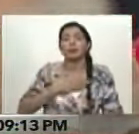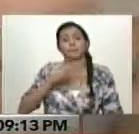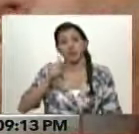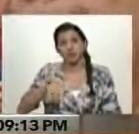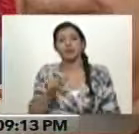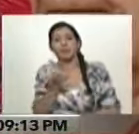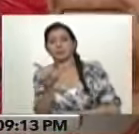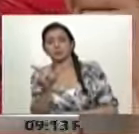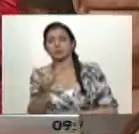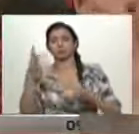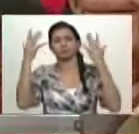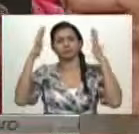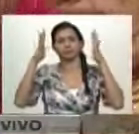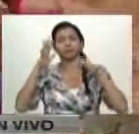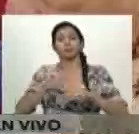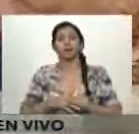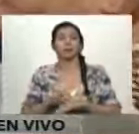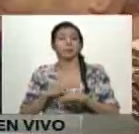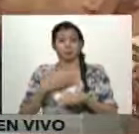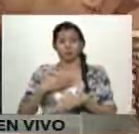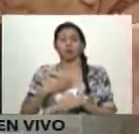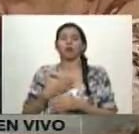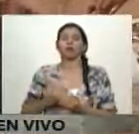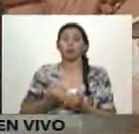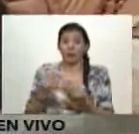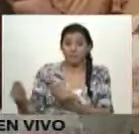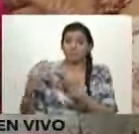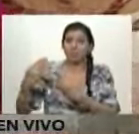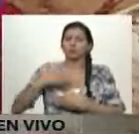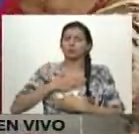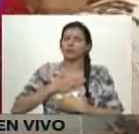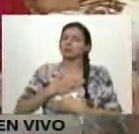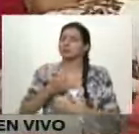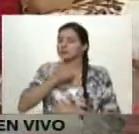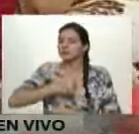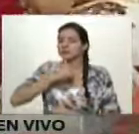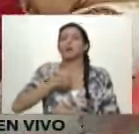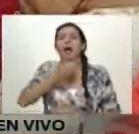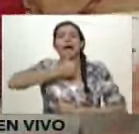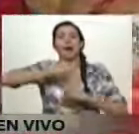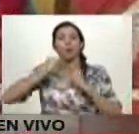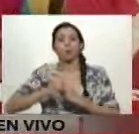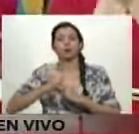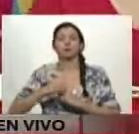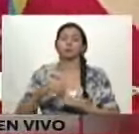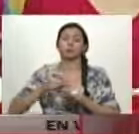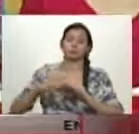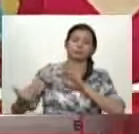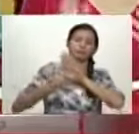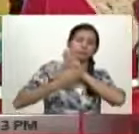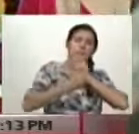de Venezuela para afrontar tantos ataques, dificultades y maldades.